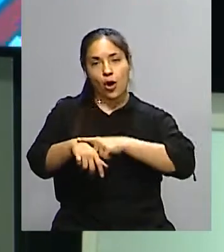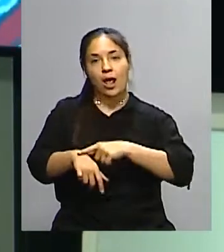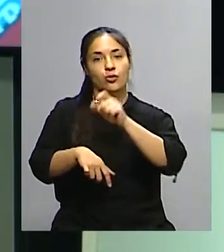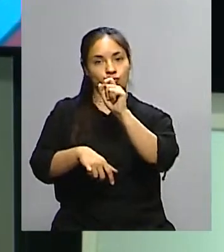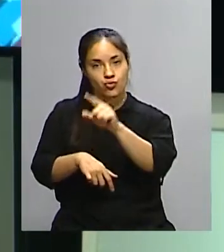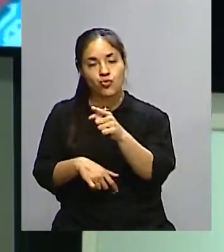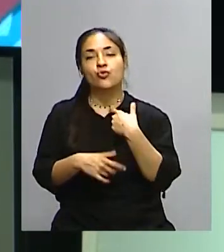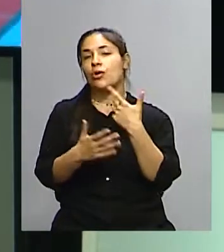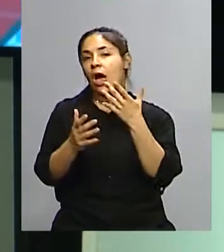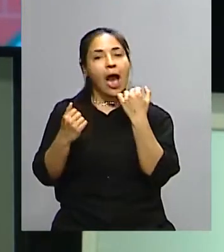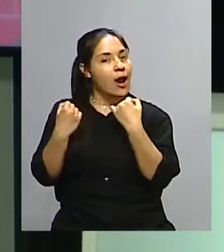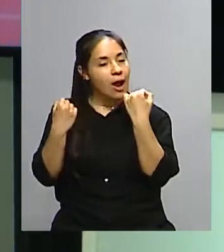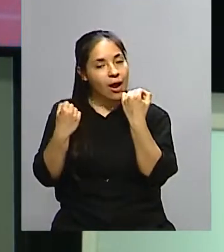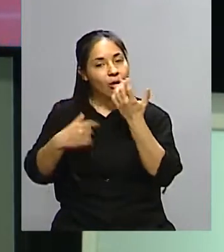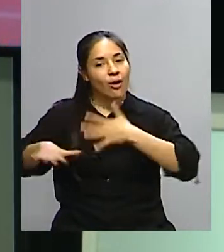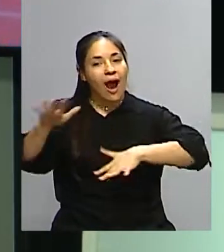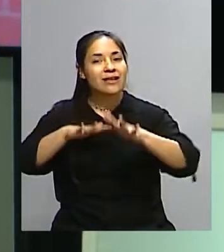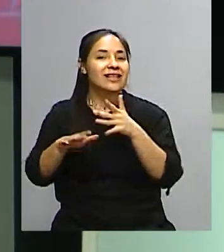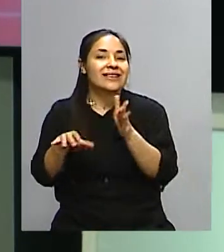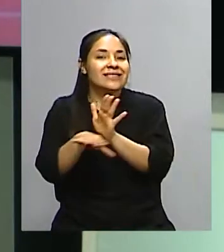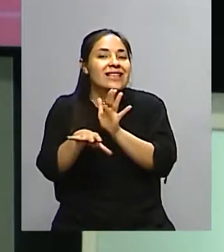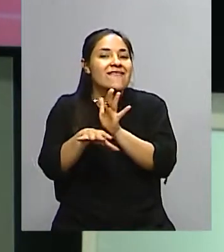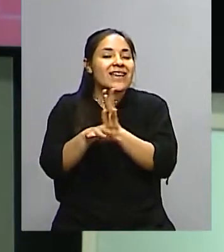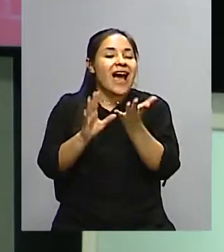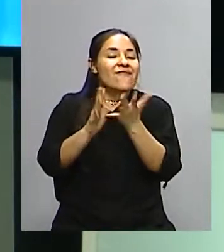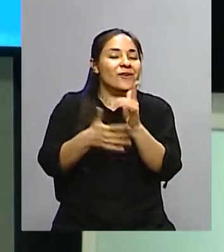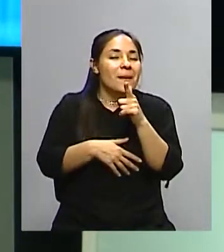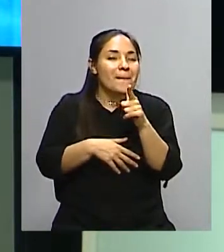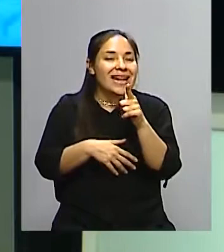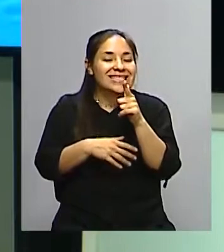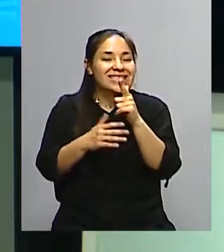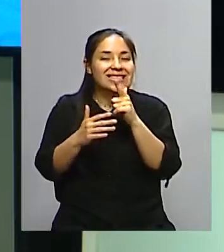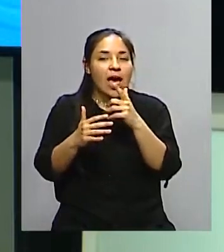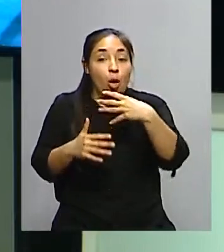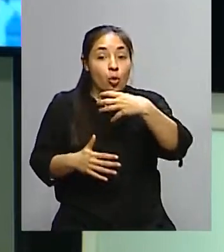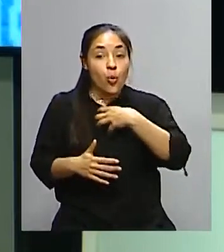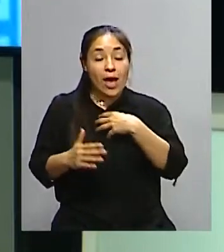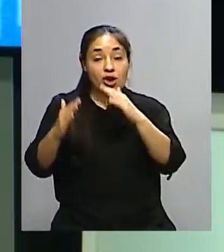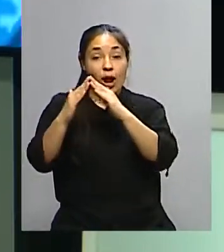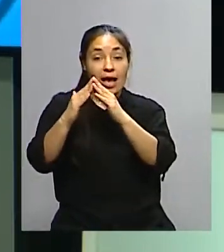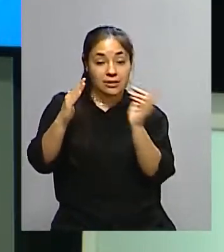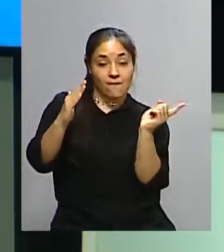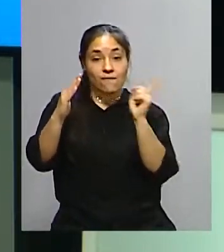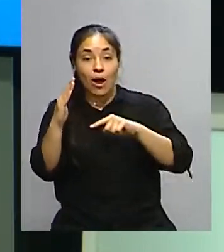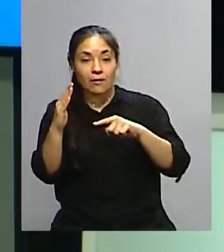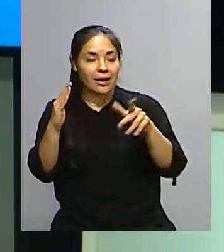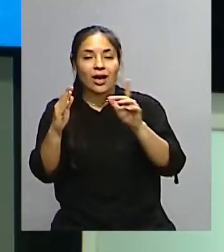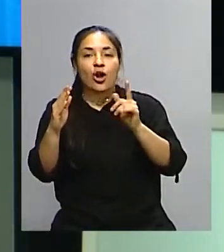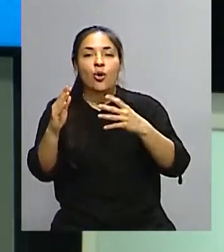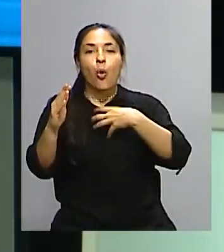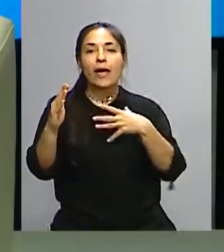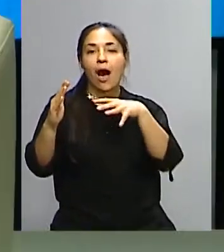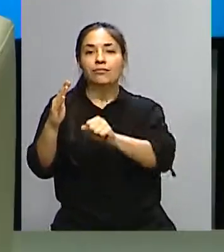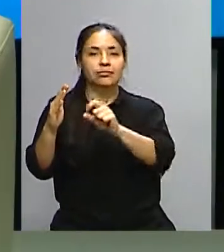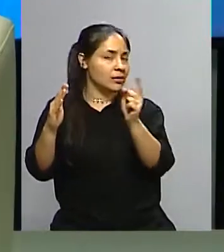estamos, como quien dice, de prestado en otro lugar, ¿no? Creo que también eso lo tienen que asumir quienes deciden volver a la casa paterna o materna. Claro, sí, nos